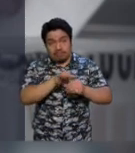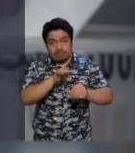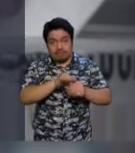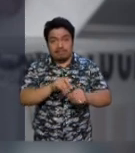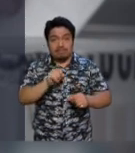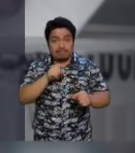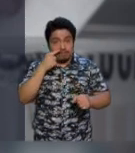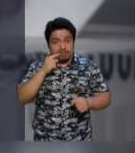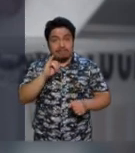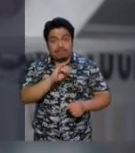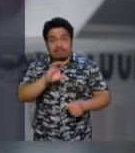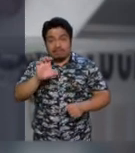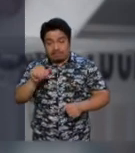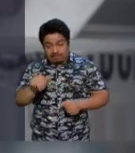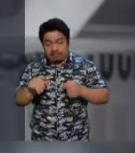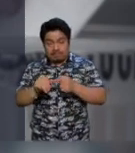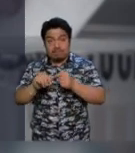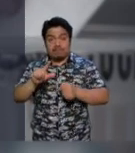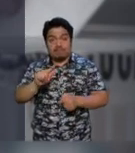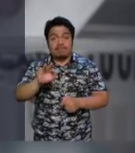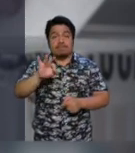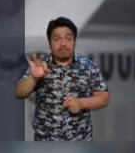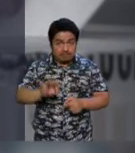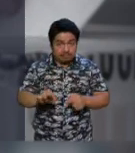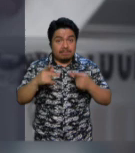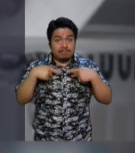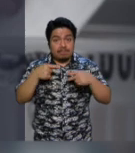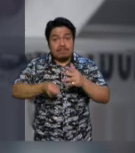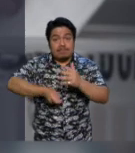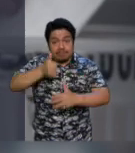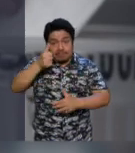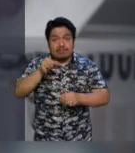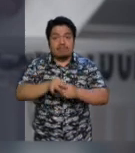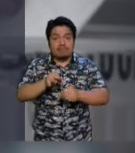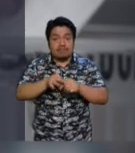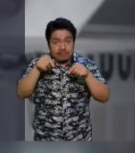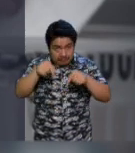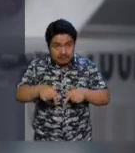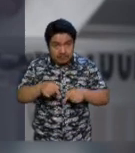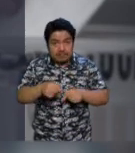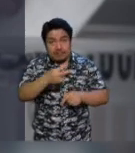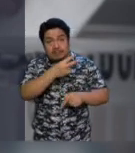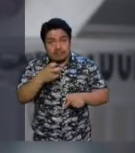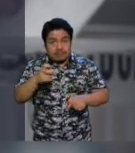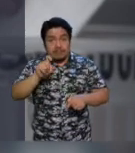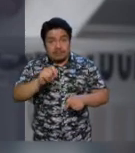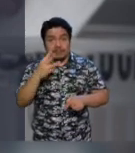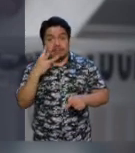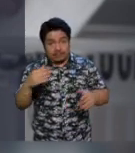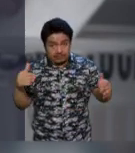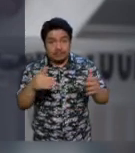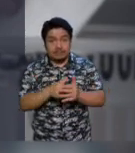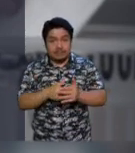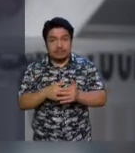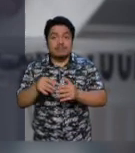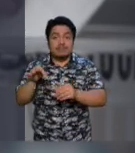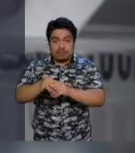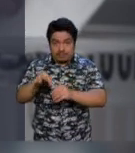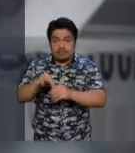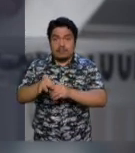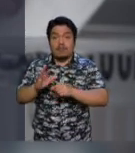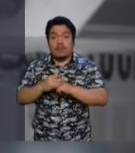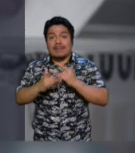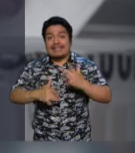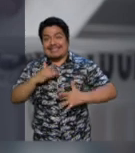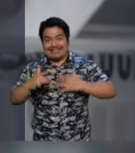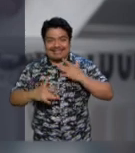acuerdo con el Instituto Electoral Capitalino, el 70% de los primovotantes, que este año son unos 223 mil, ejercen su voto por la emoción